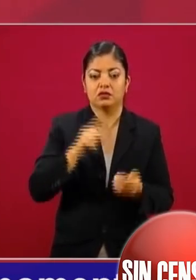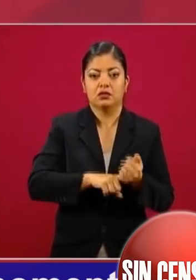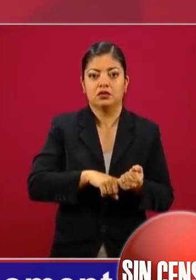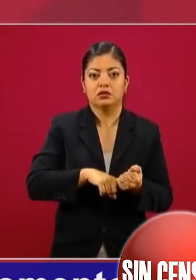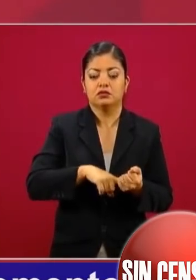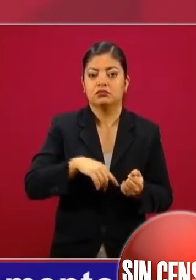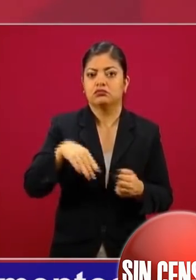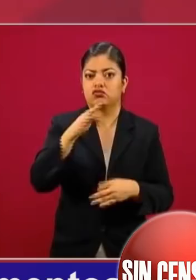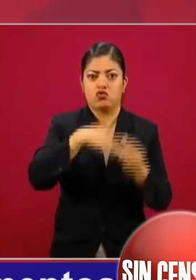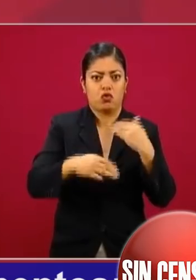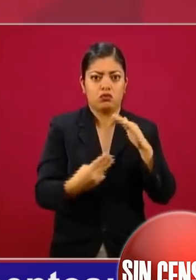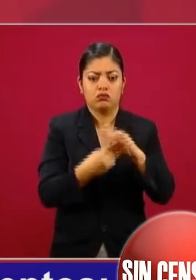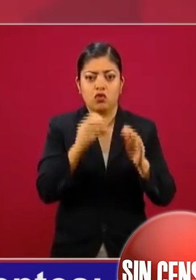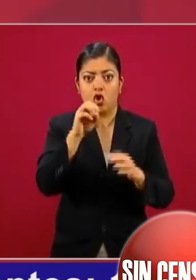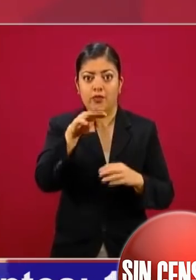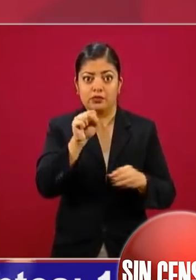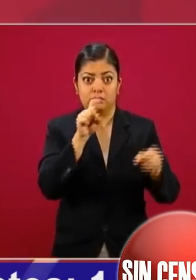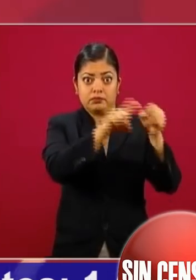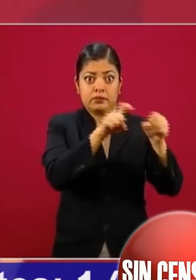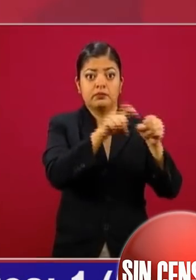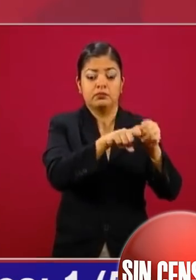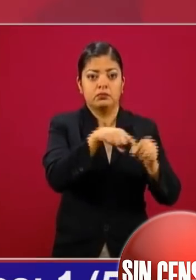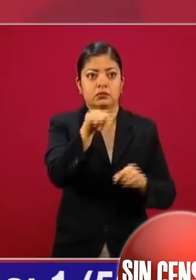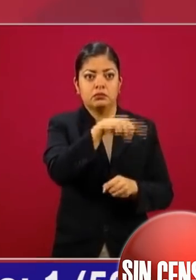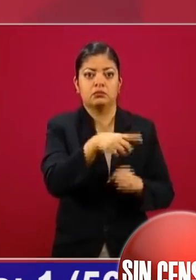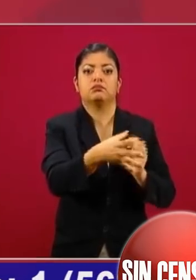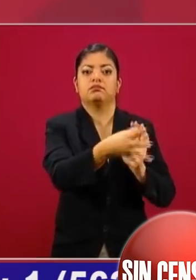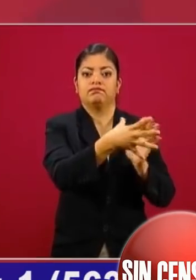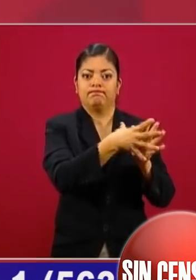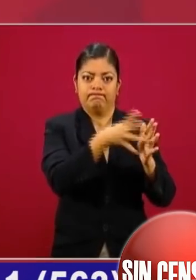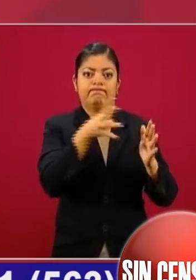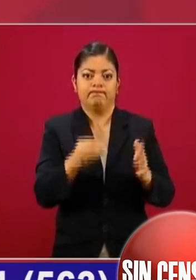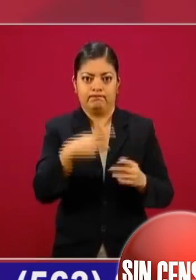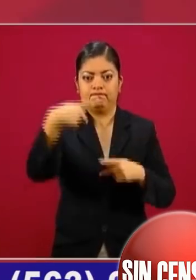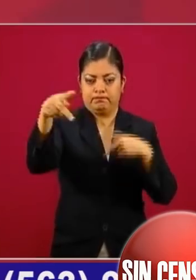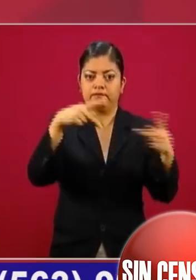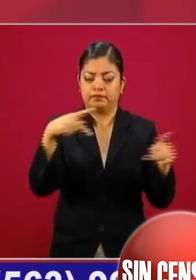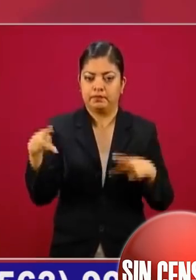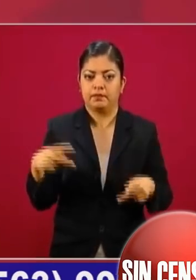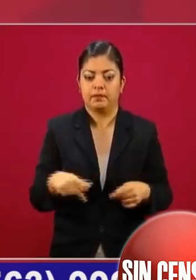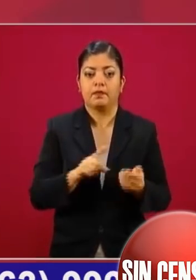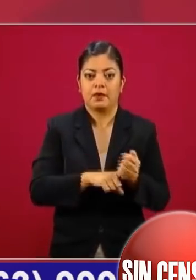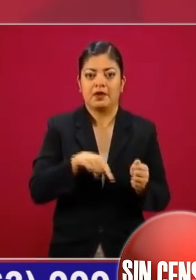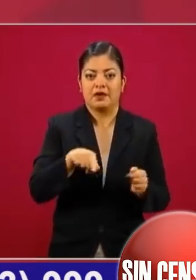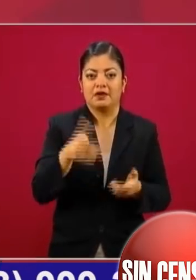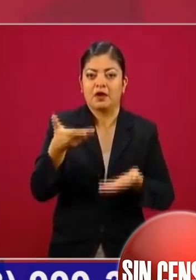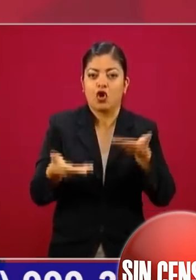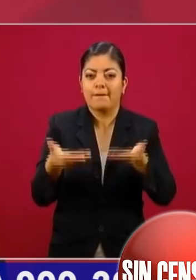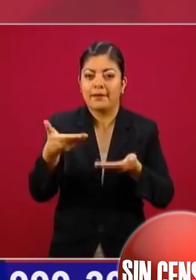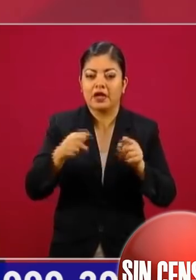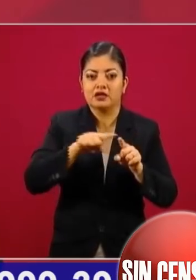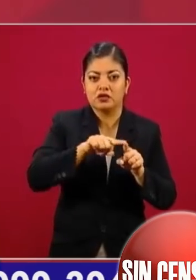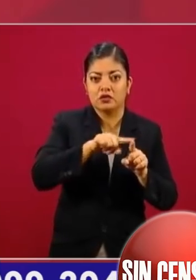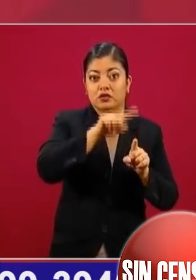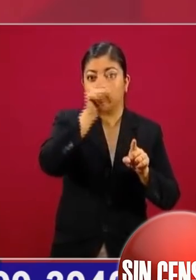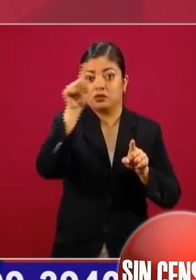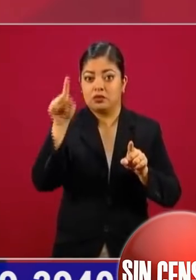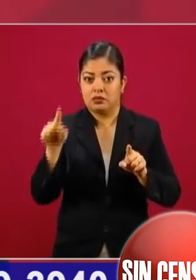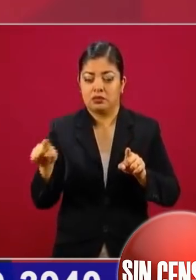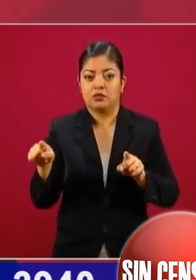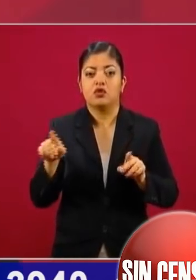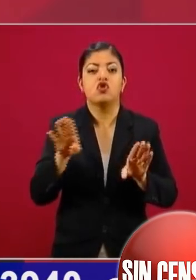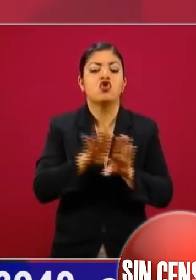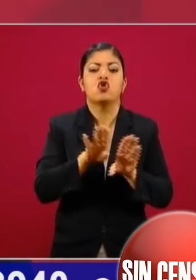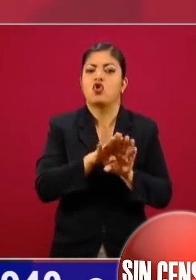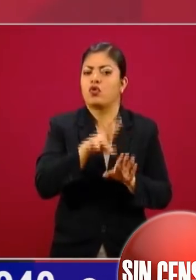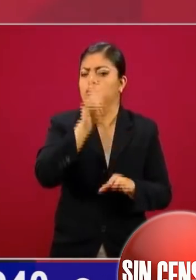de la Salud y es esta comparación entre la curva epidémica en su libre evolución,